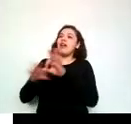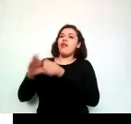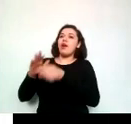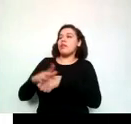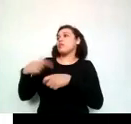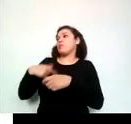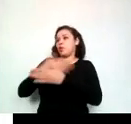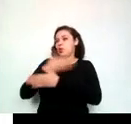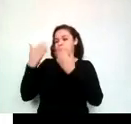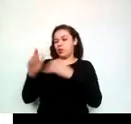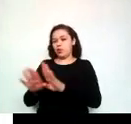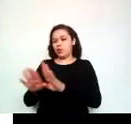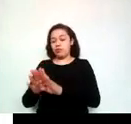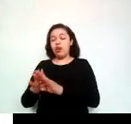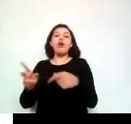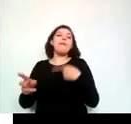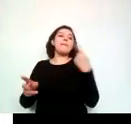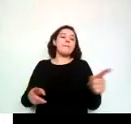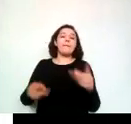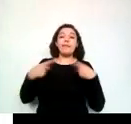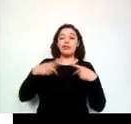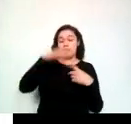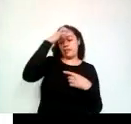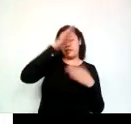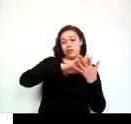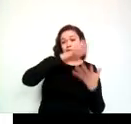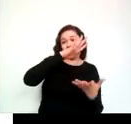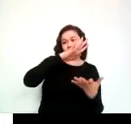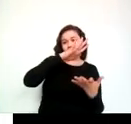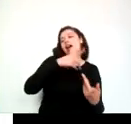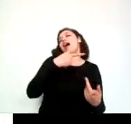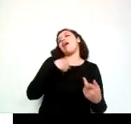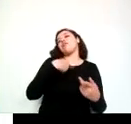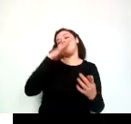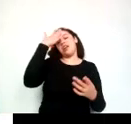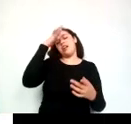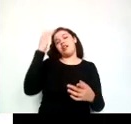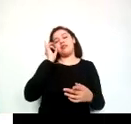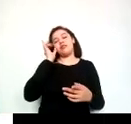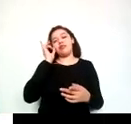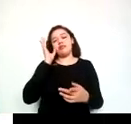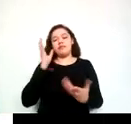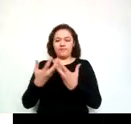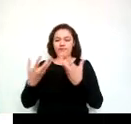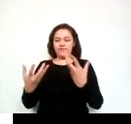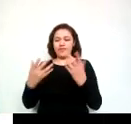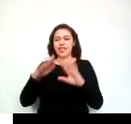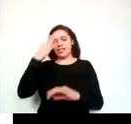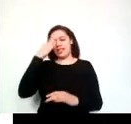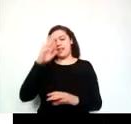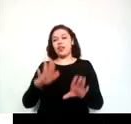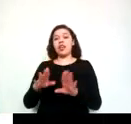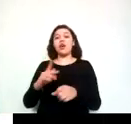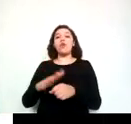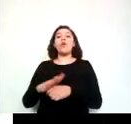con mayor experiencia. ¿Okay? Entonces eso ya me da a mí un síntoma muy claro de qué tipo de cosas